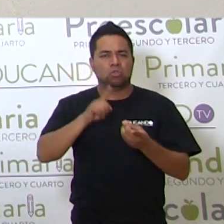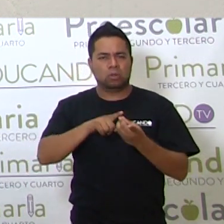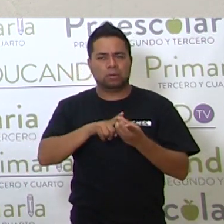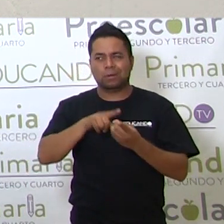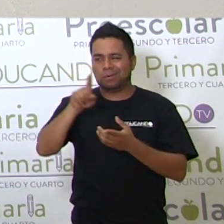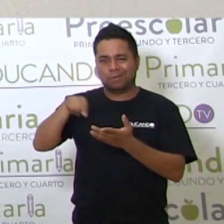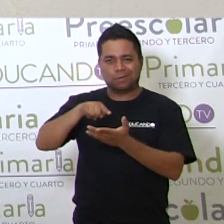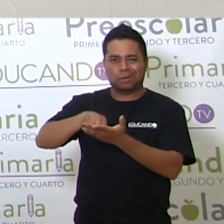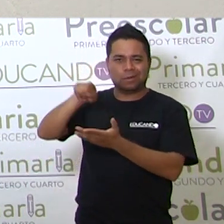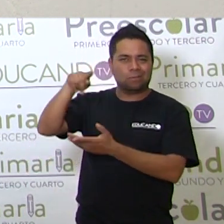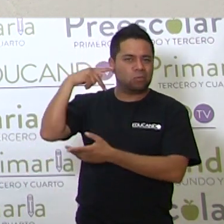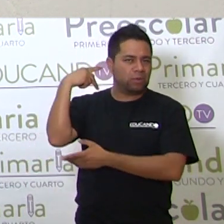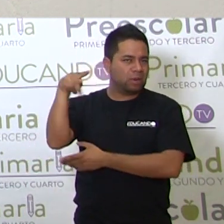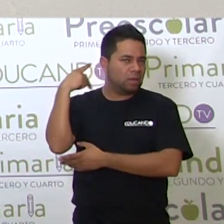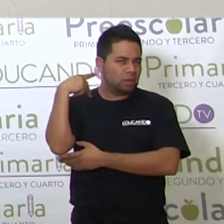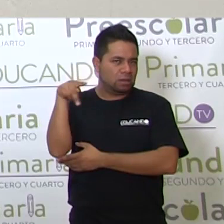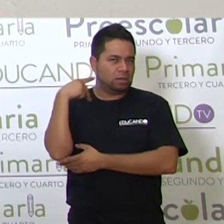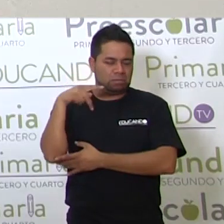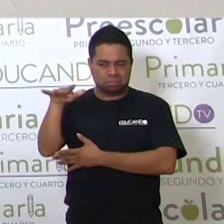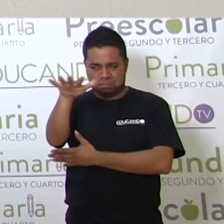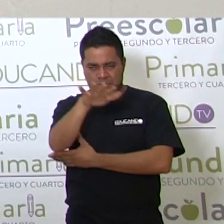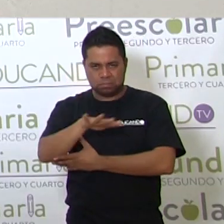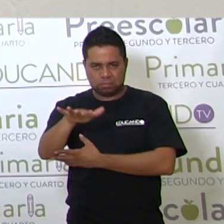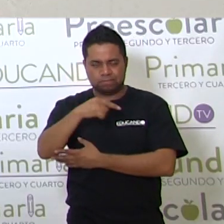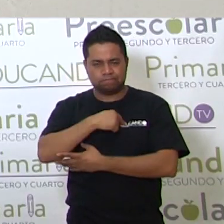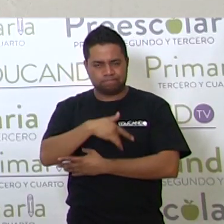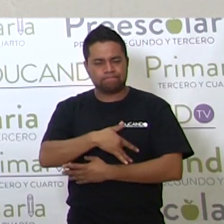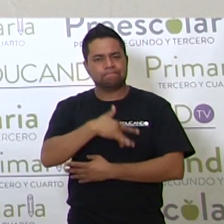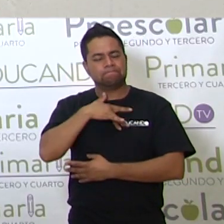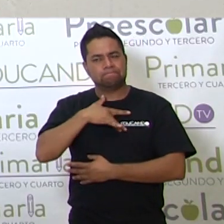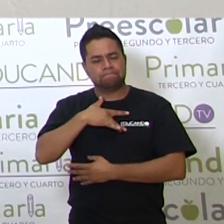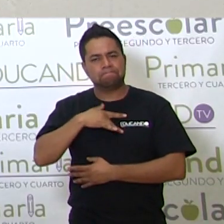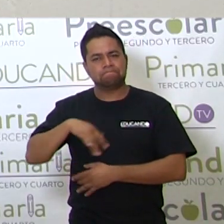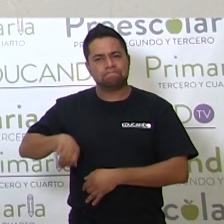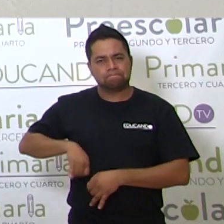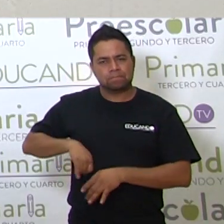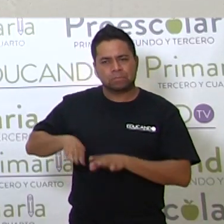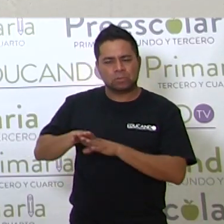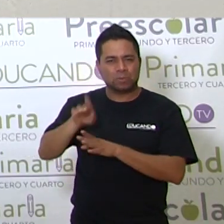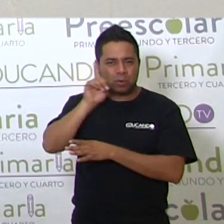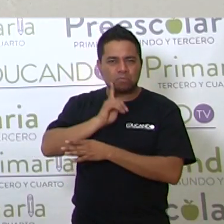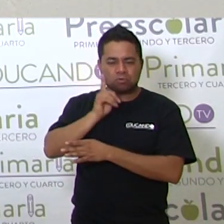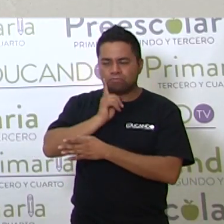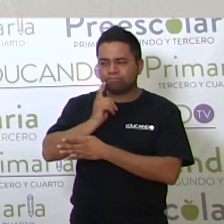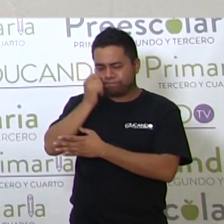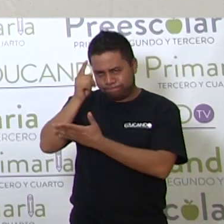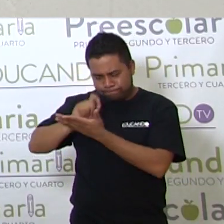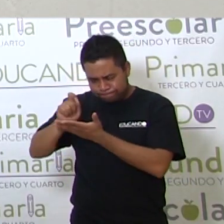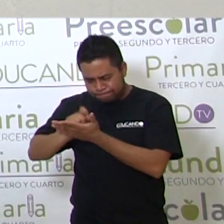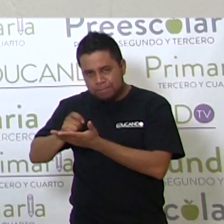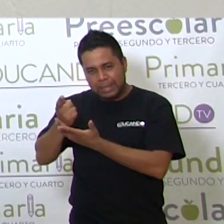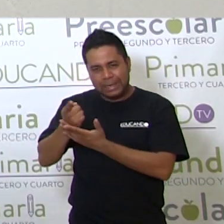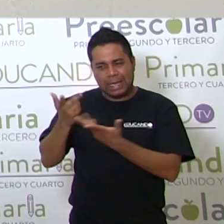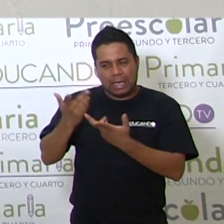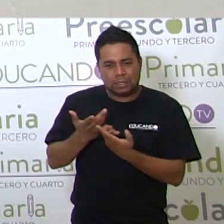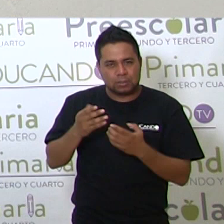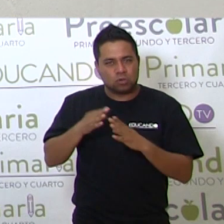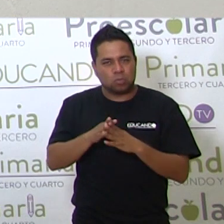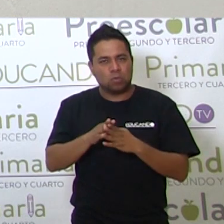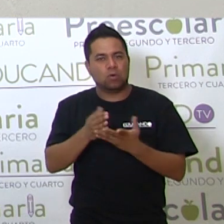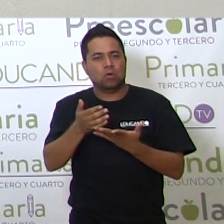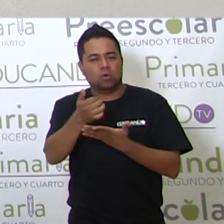Puebla y a mí me llama la atención cómo Ángeles Mastretta hace esta descripción de la